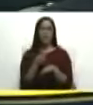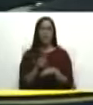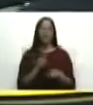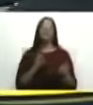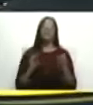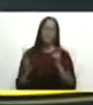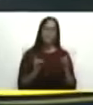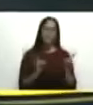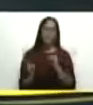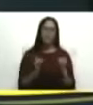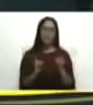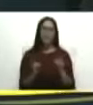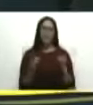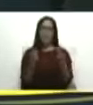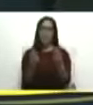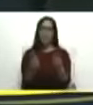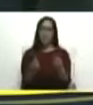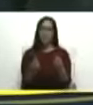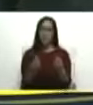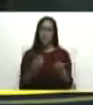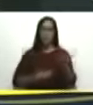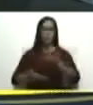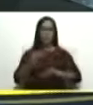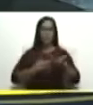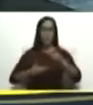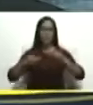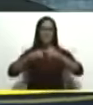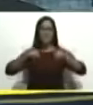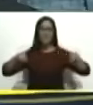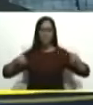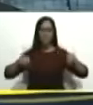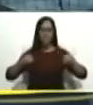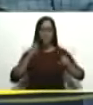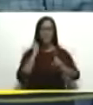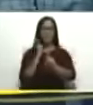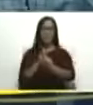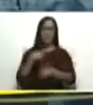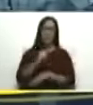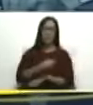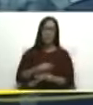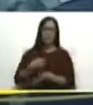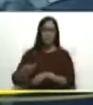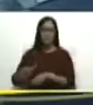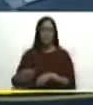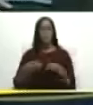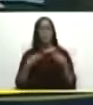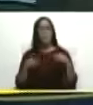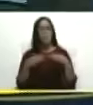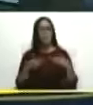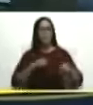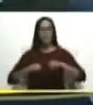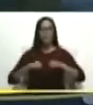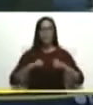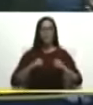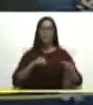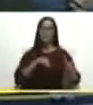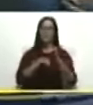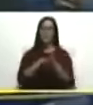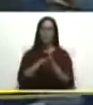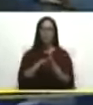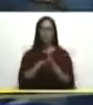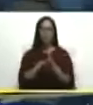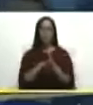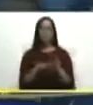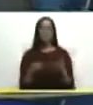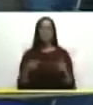dependerá el Fondo de Compensación Interterritorial destinado al financiamiento de inversiones públicas para promover el desarrollo equilibrado de